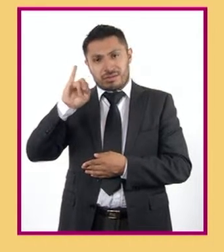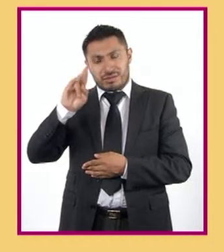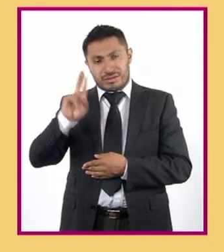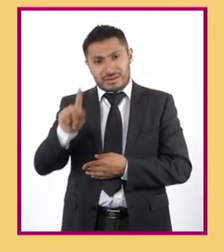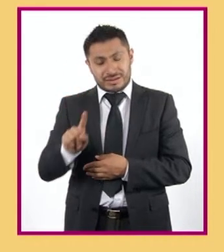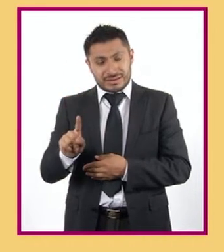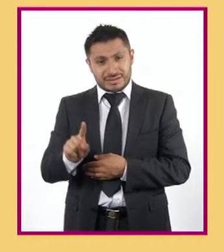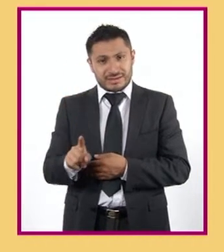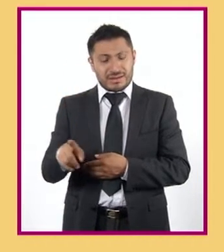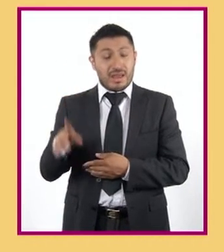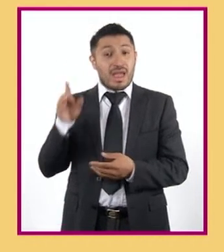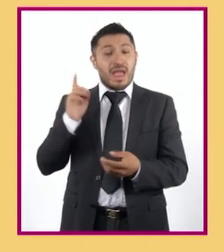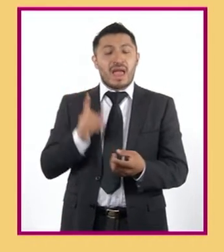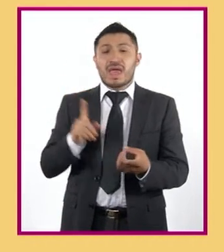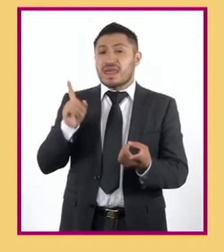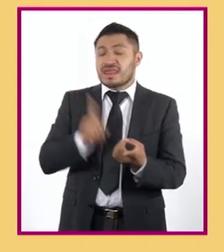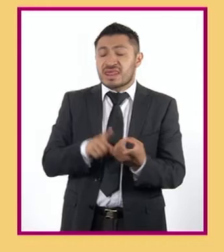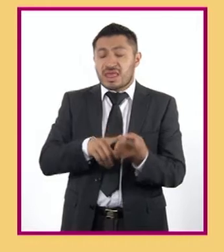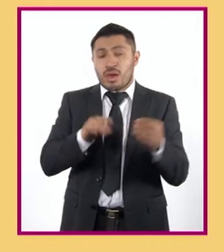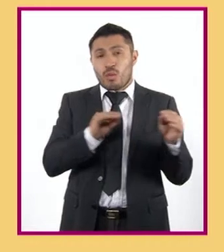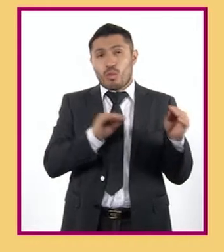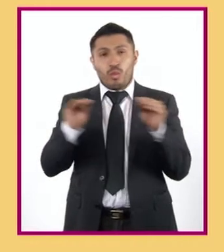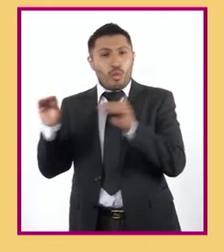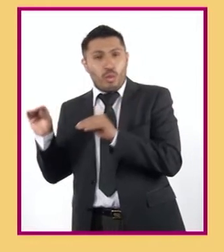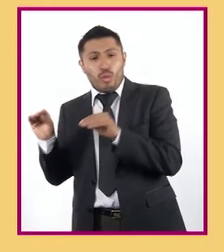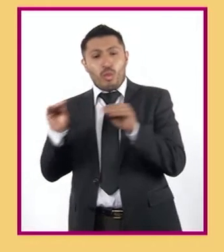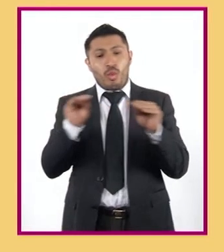dirección hacia dónde vamos a mover la figura.